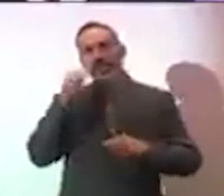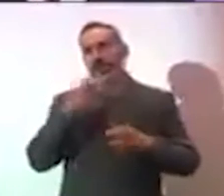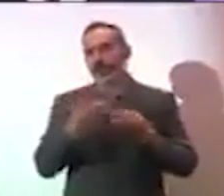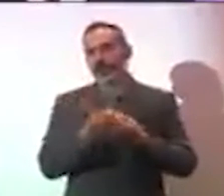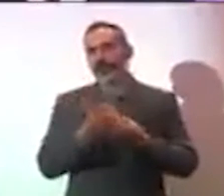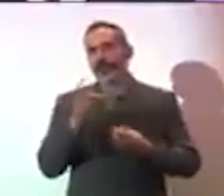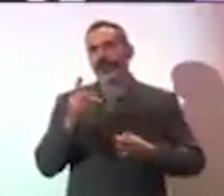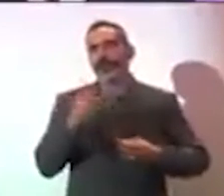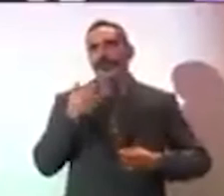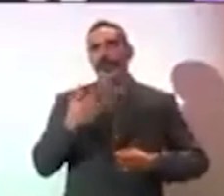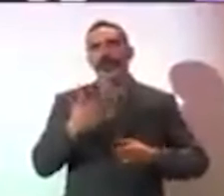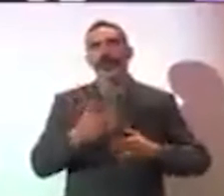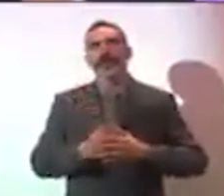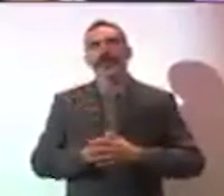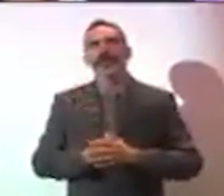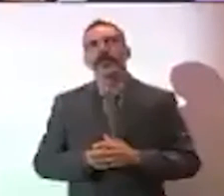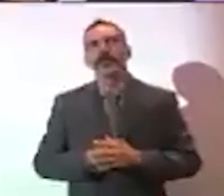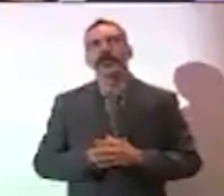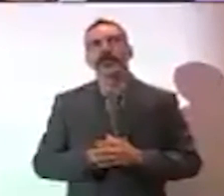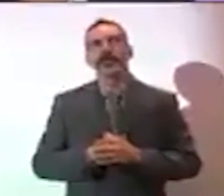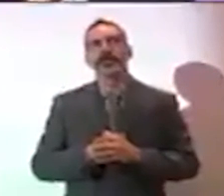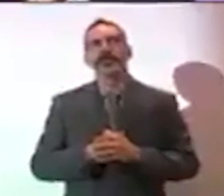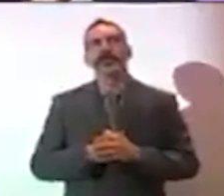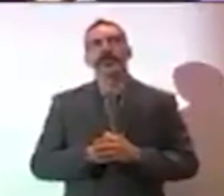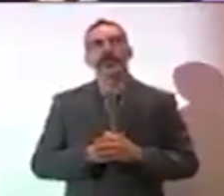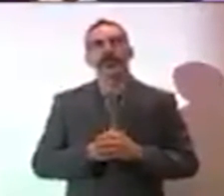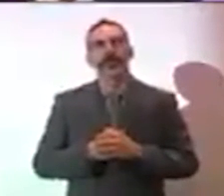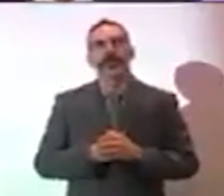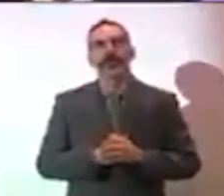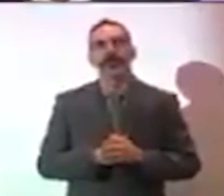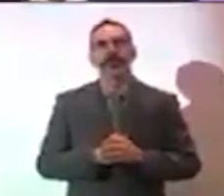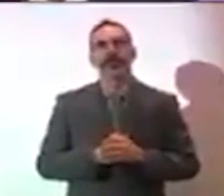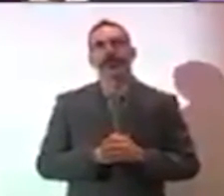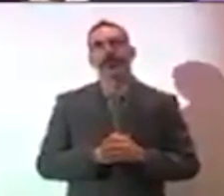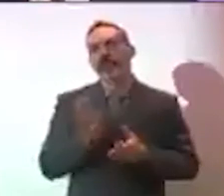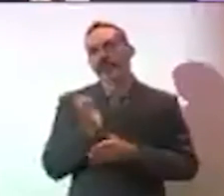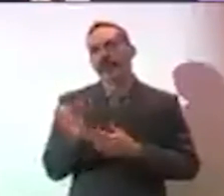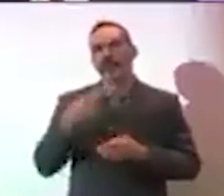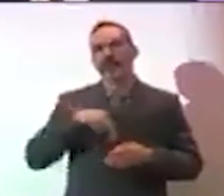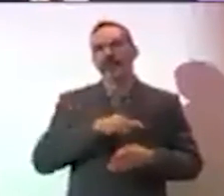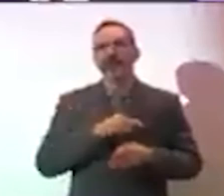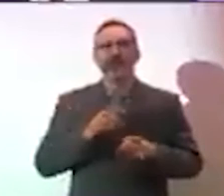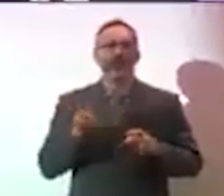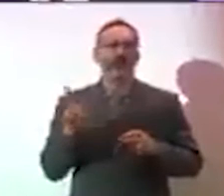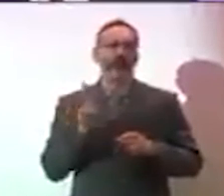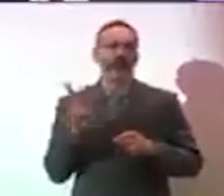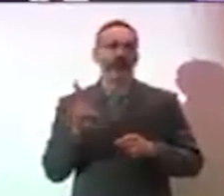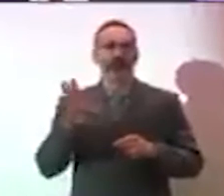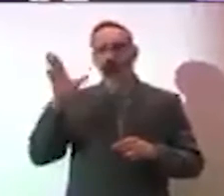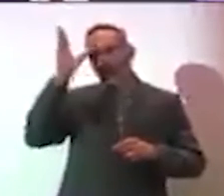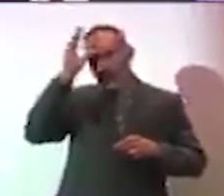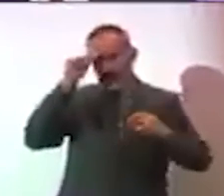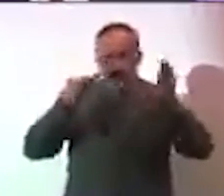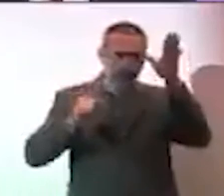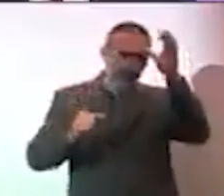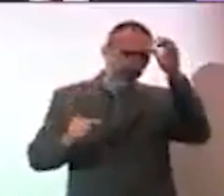del que rinde su informe. Y tomamos acuerdos en todas las cosas. Ya refirió la forma tan